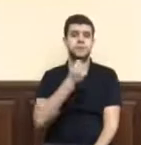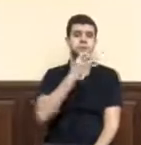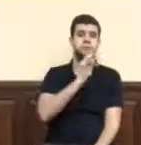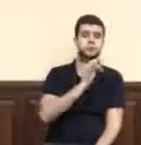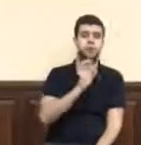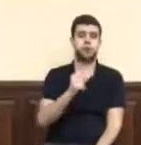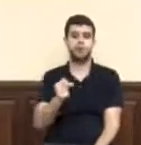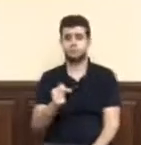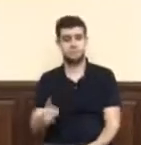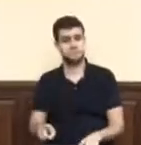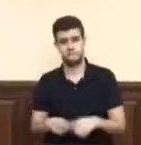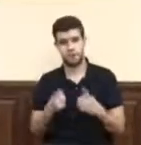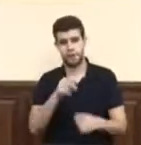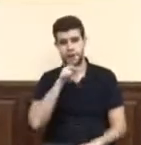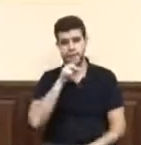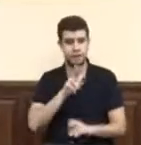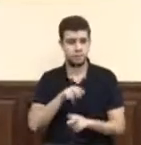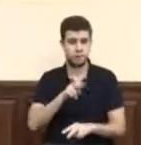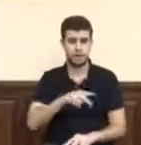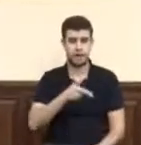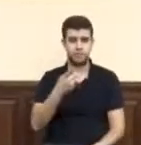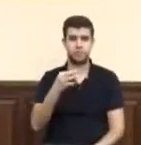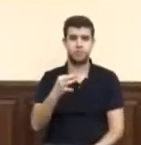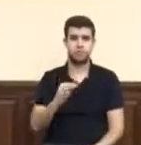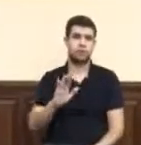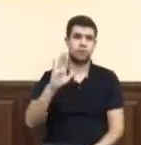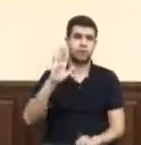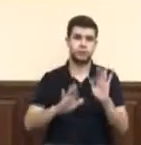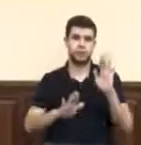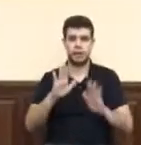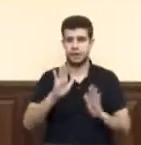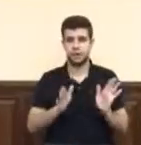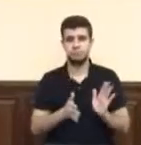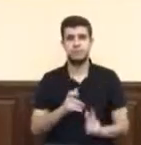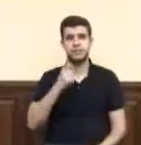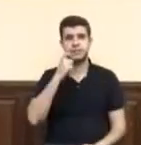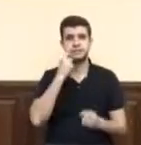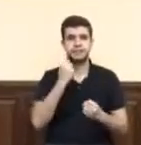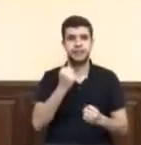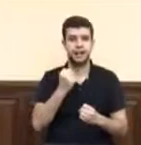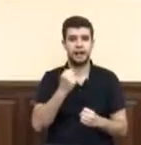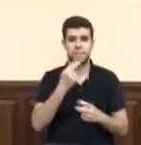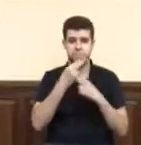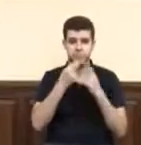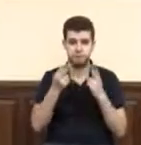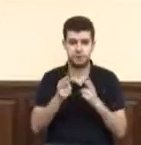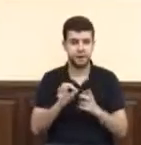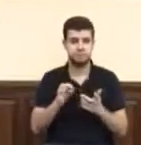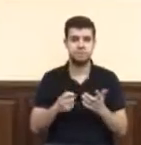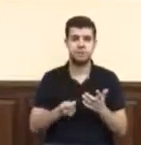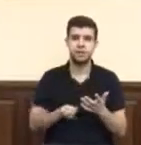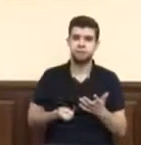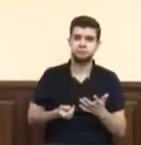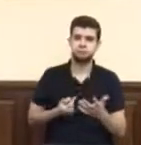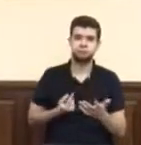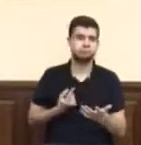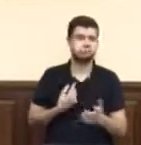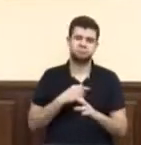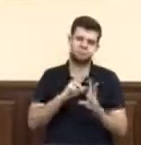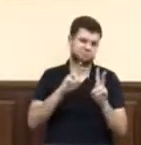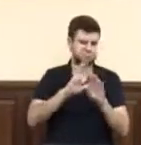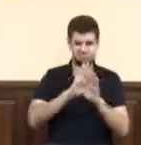mal, se limita a, o sea, ni hace críticas, ni aportaciones, ni nada, que no comenta nada.